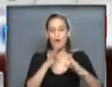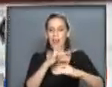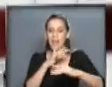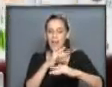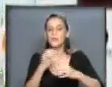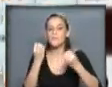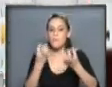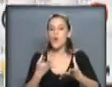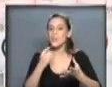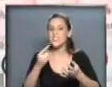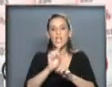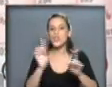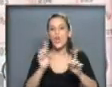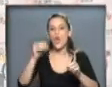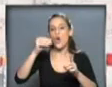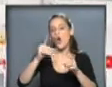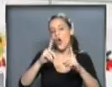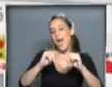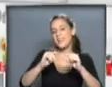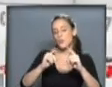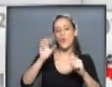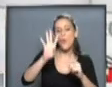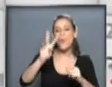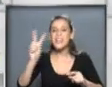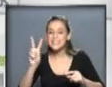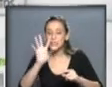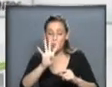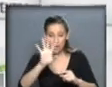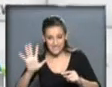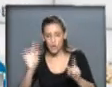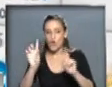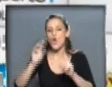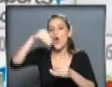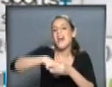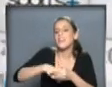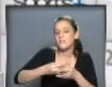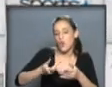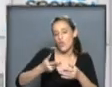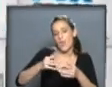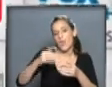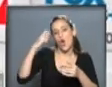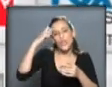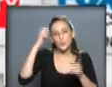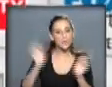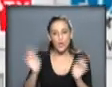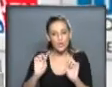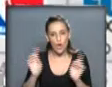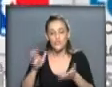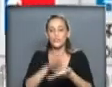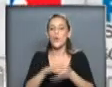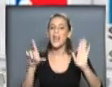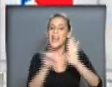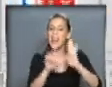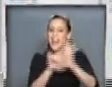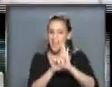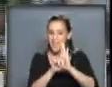la inconstitucionalidad de una parte del artículo 45 y del segundo párrafo del artículo 48 de la Ley de Medios,